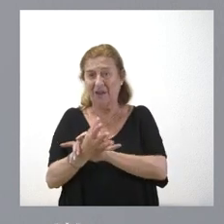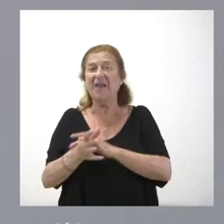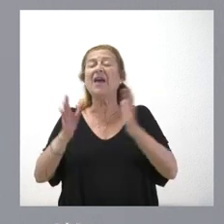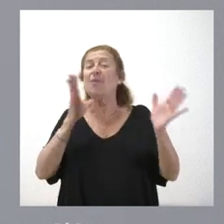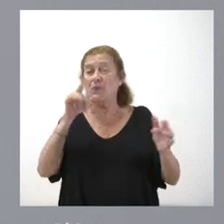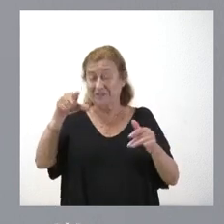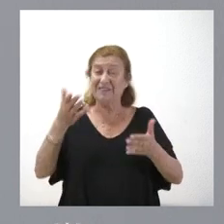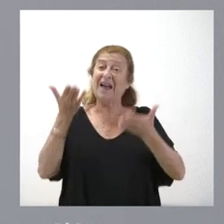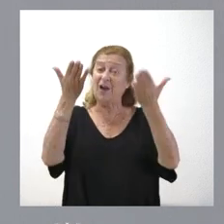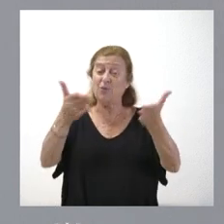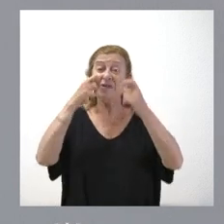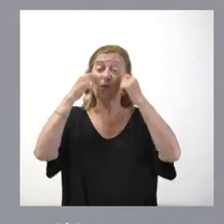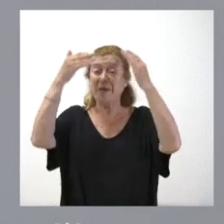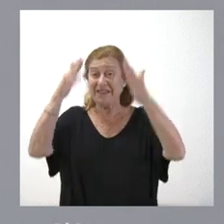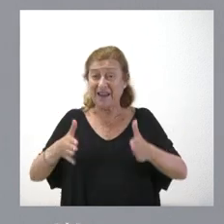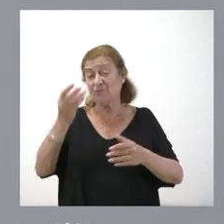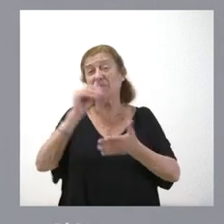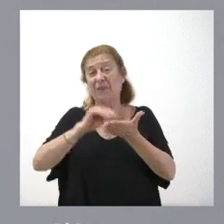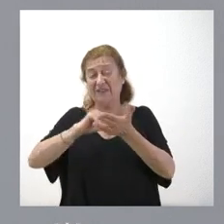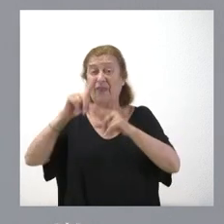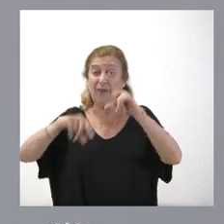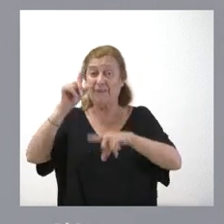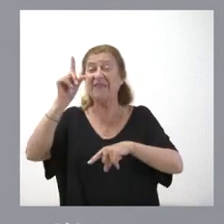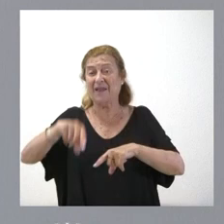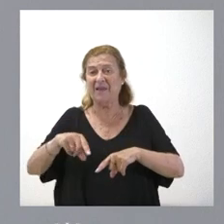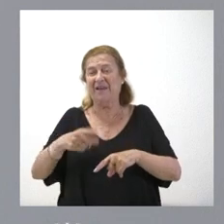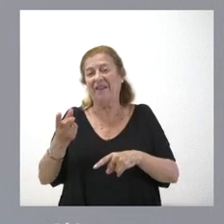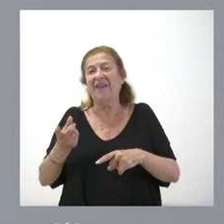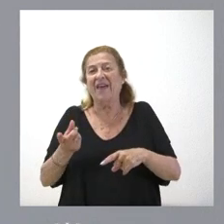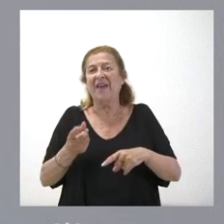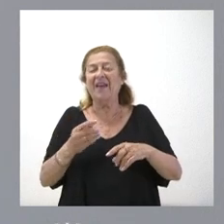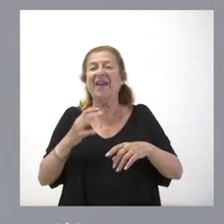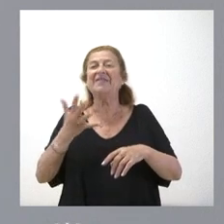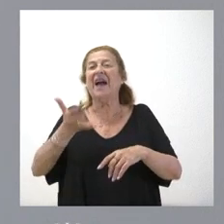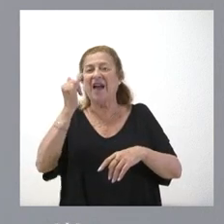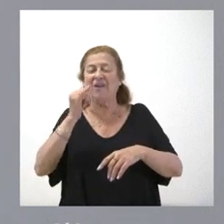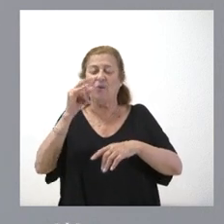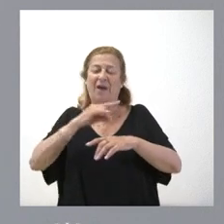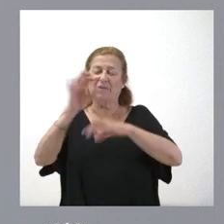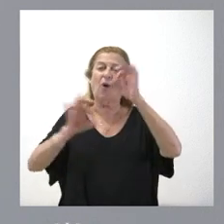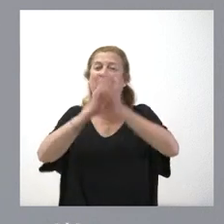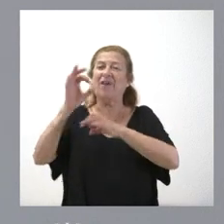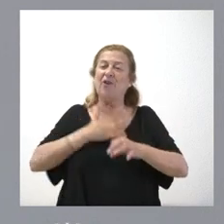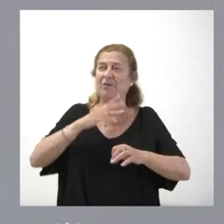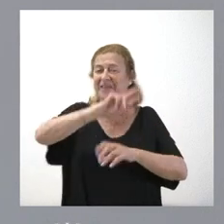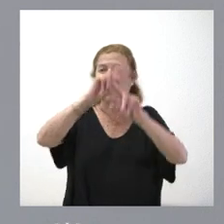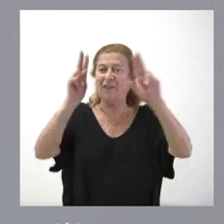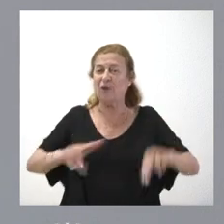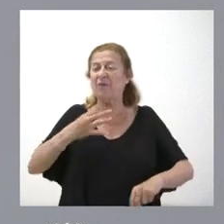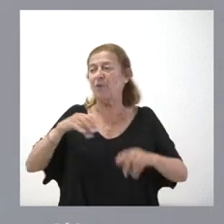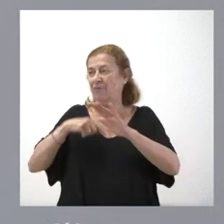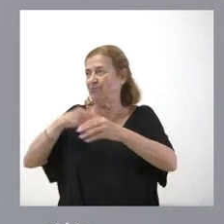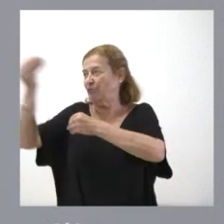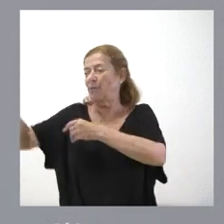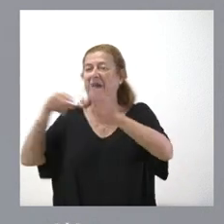estas ayudas humanitarias en muchas ocasiones dependen también de la propia existencia de una organización internacional que pueda gestionar la ayuda de la